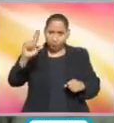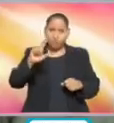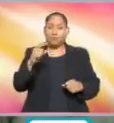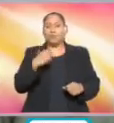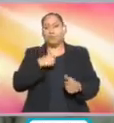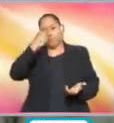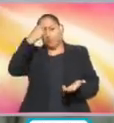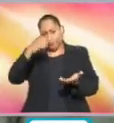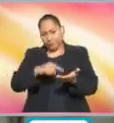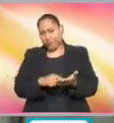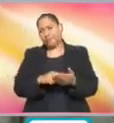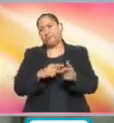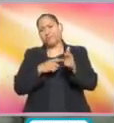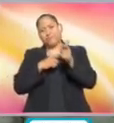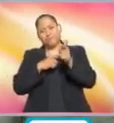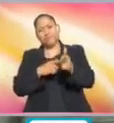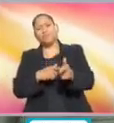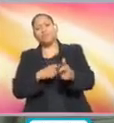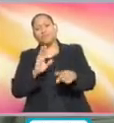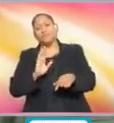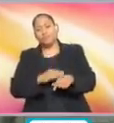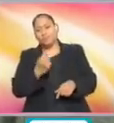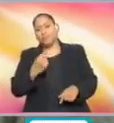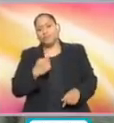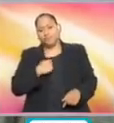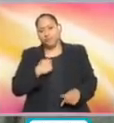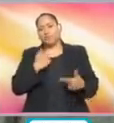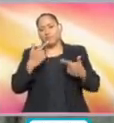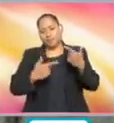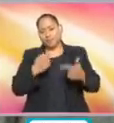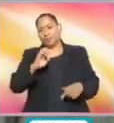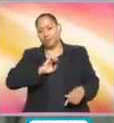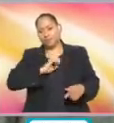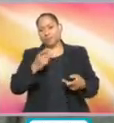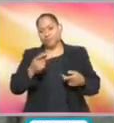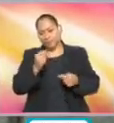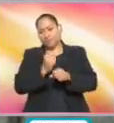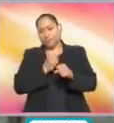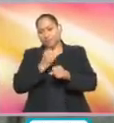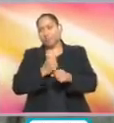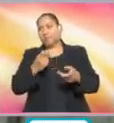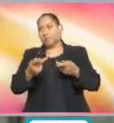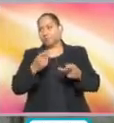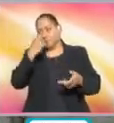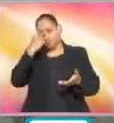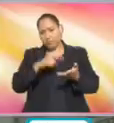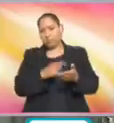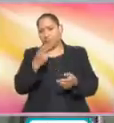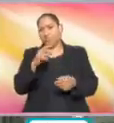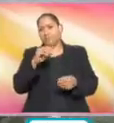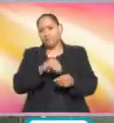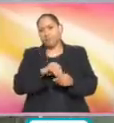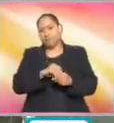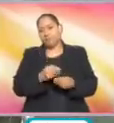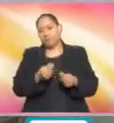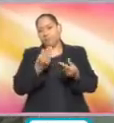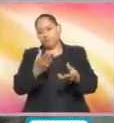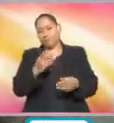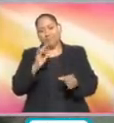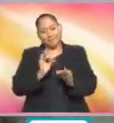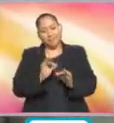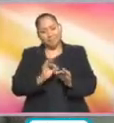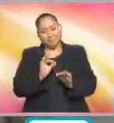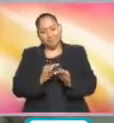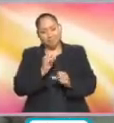bueno, yo creo que he durado a que pues uno esté en el gimnasio y todo eso preparándose. Yo creo que es el secreto, ¿no? La